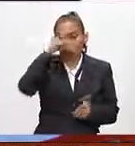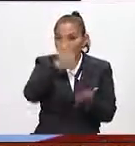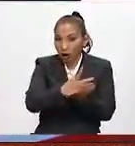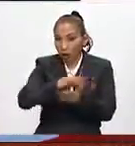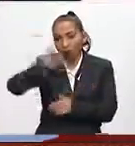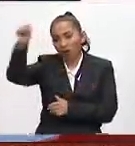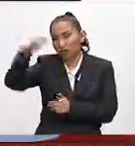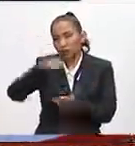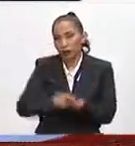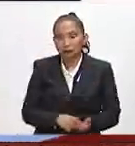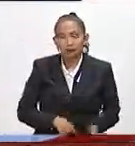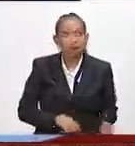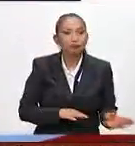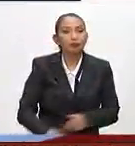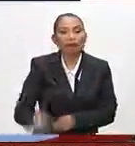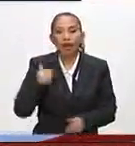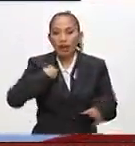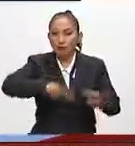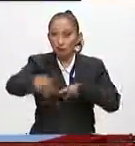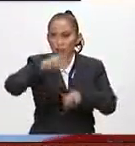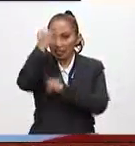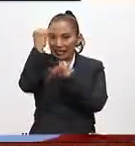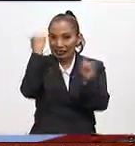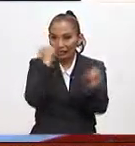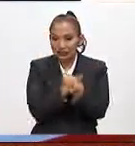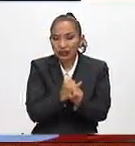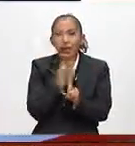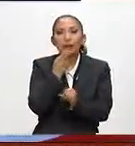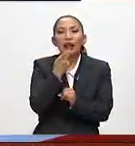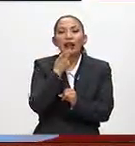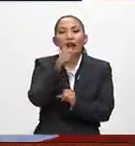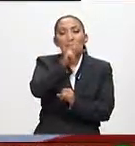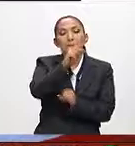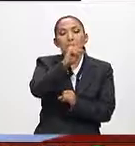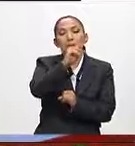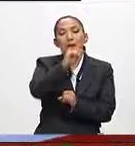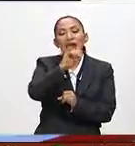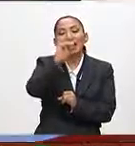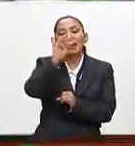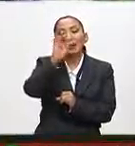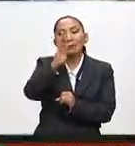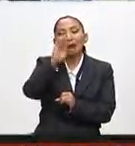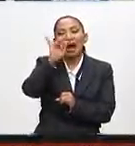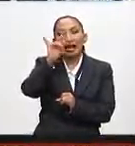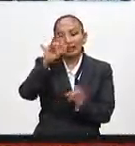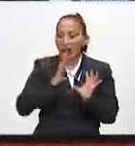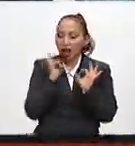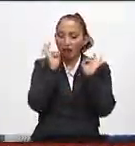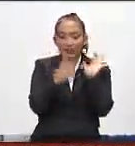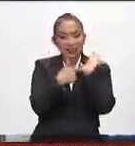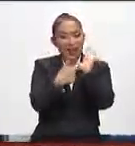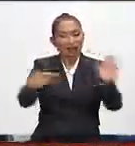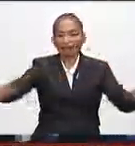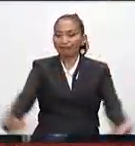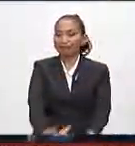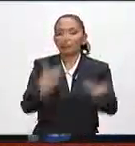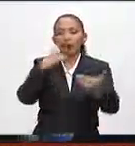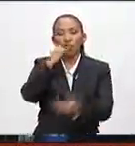solamente en el fútbol. Ahora hablemos del fútbol internacional. Vamos a hablar del Pipa Higuaín que ya fue presentado de forma oficial con la